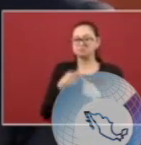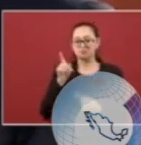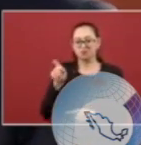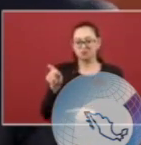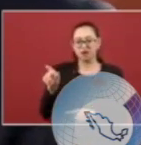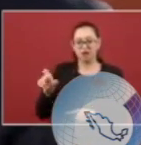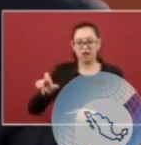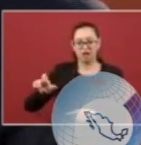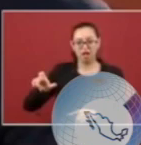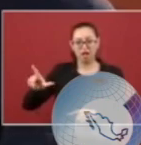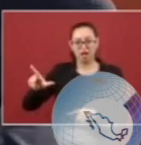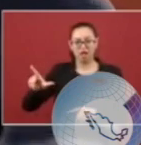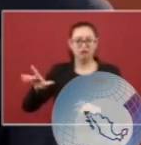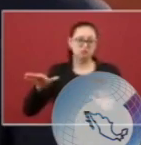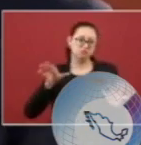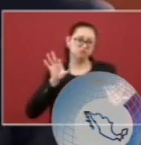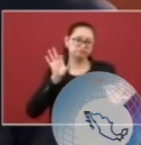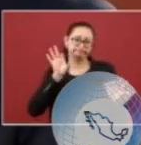d